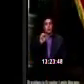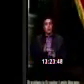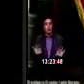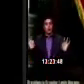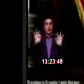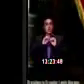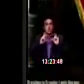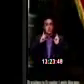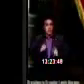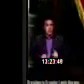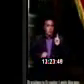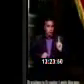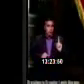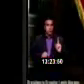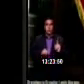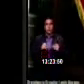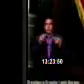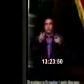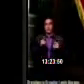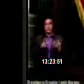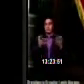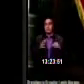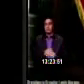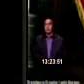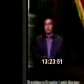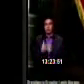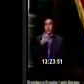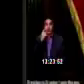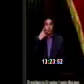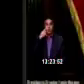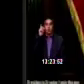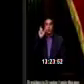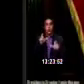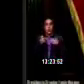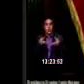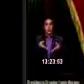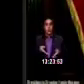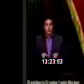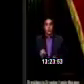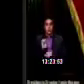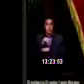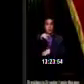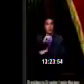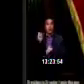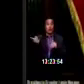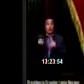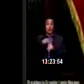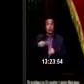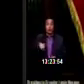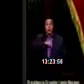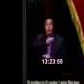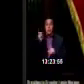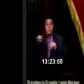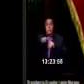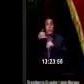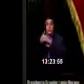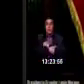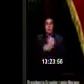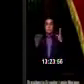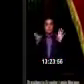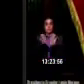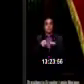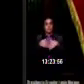la subsistencia de los casi 18 millones de ecuatorianos. Fuimos el primer país en Latinoamérica en cerrar